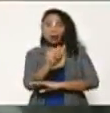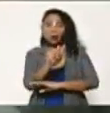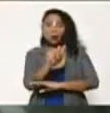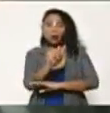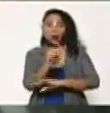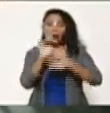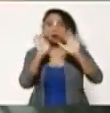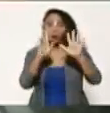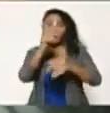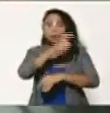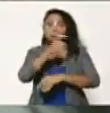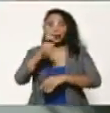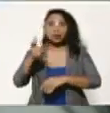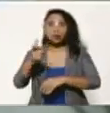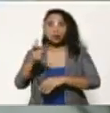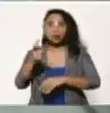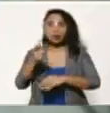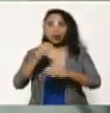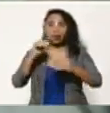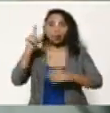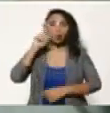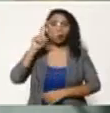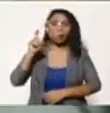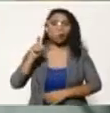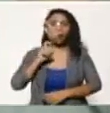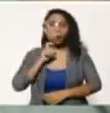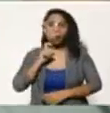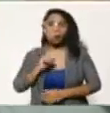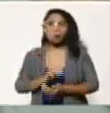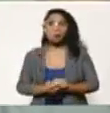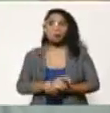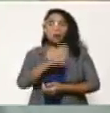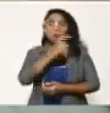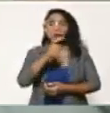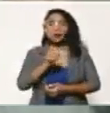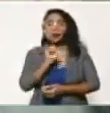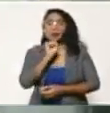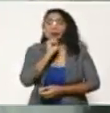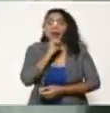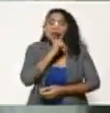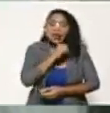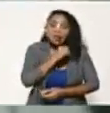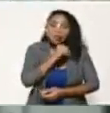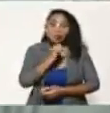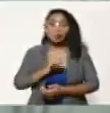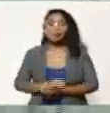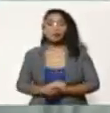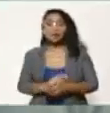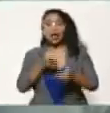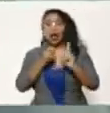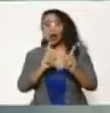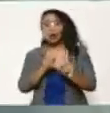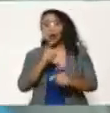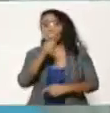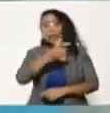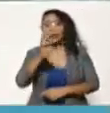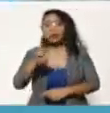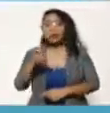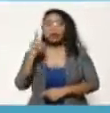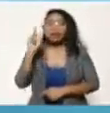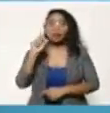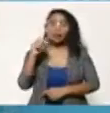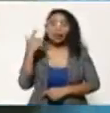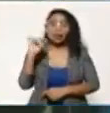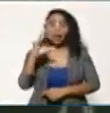nueve personas embarazadas las personas mayores de edad algunas personas se encontraban también